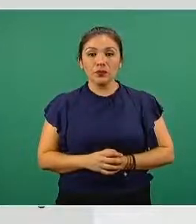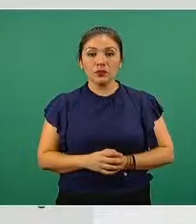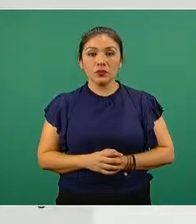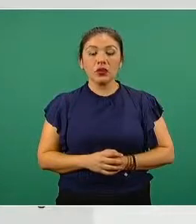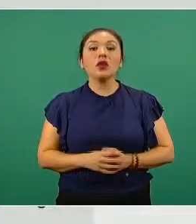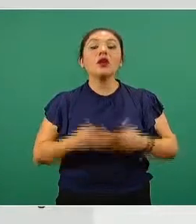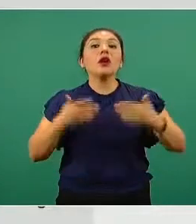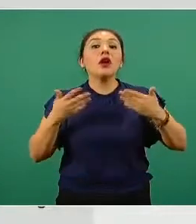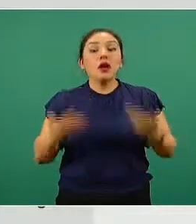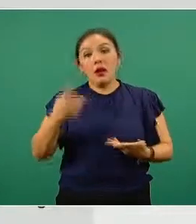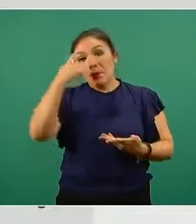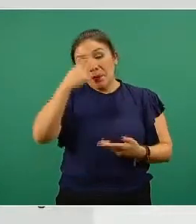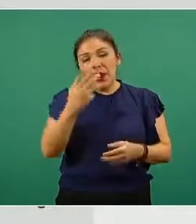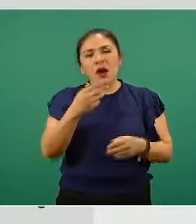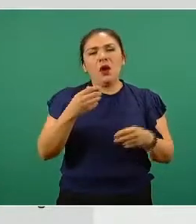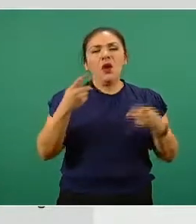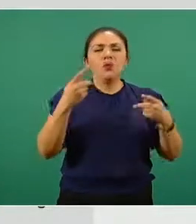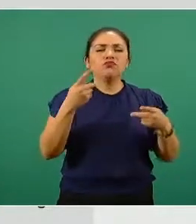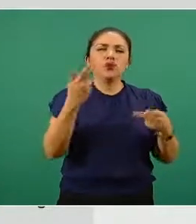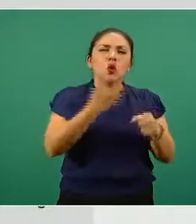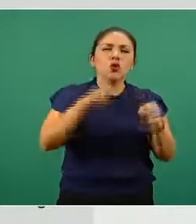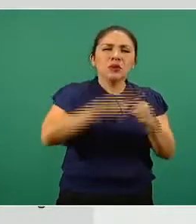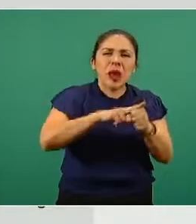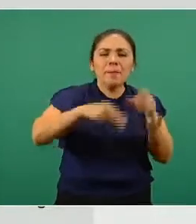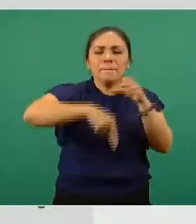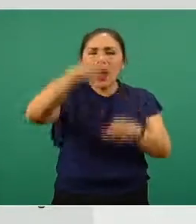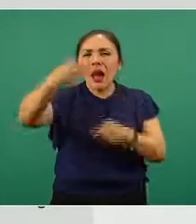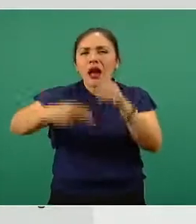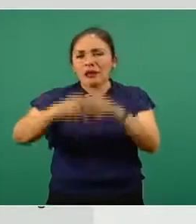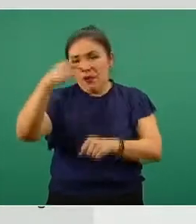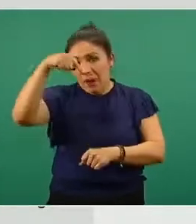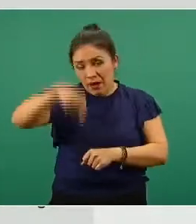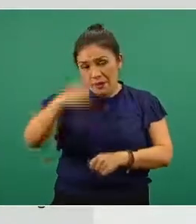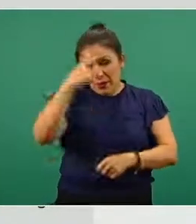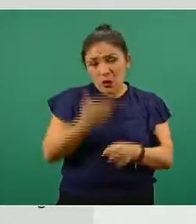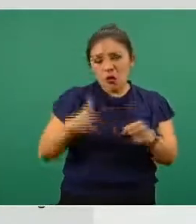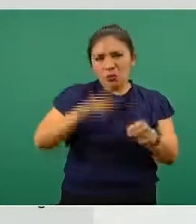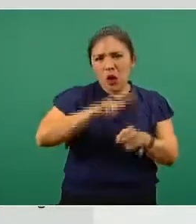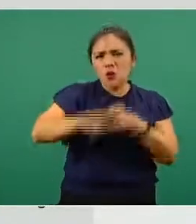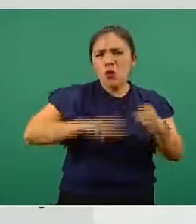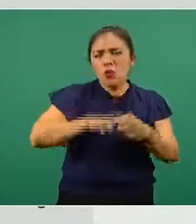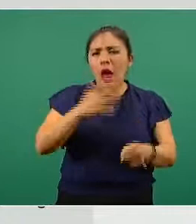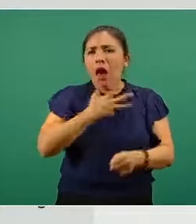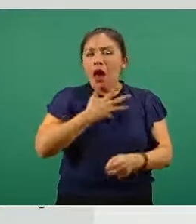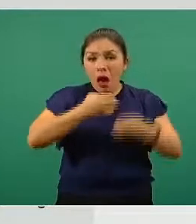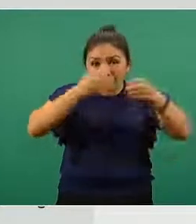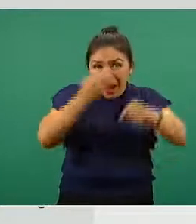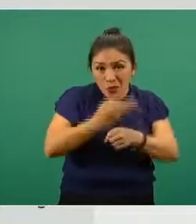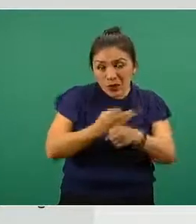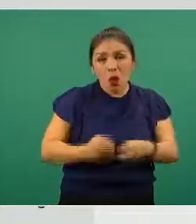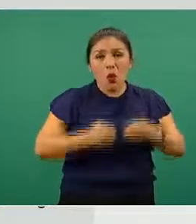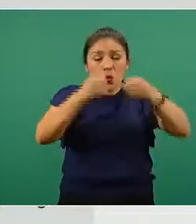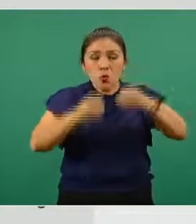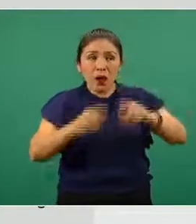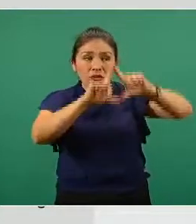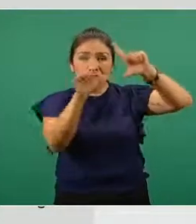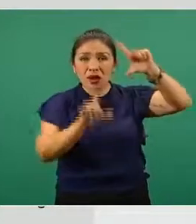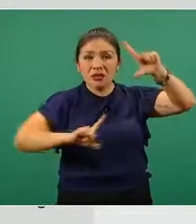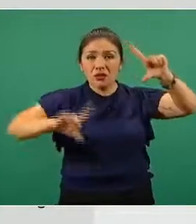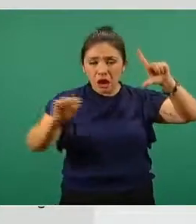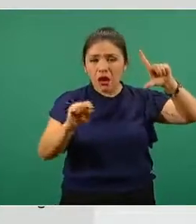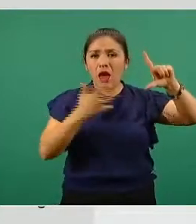Sobre la disponibilidad de camas para hospitalización general, en México tenemos actualmente una ocupación